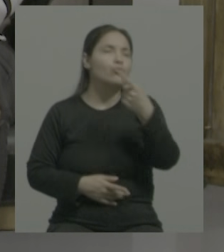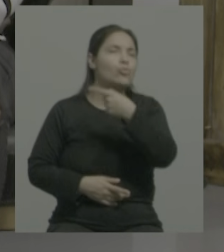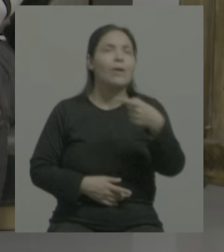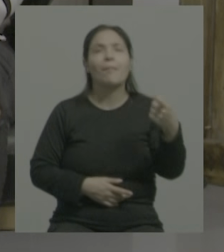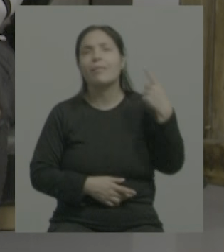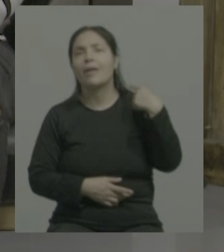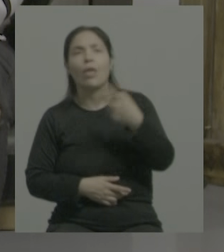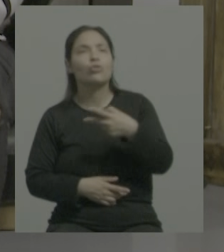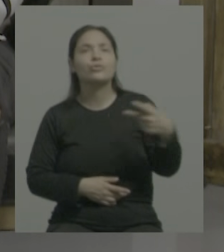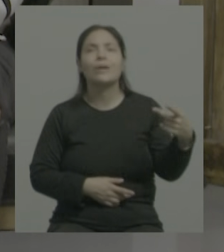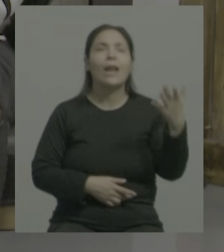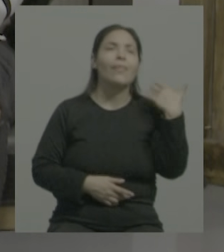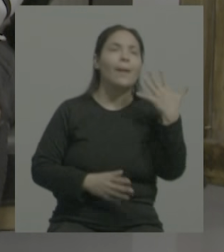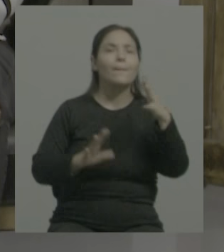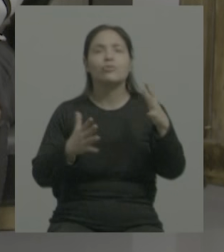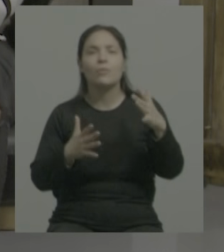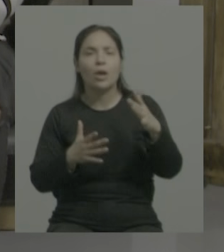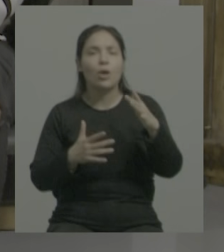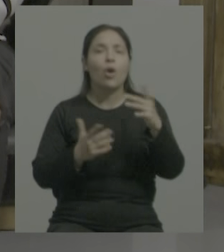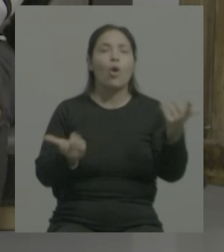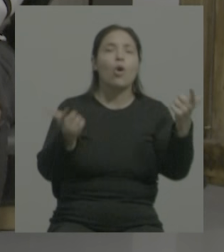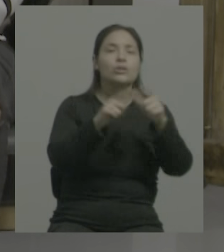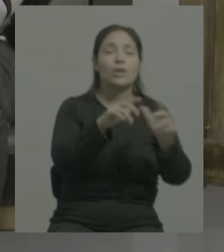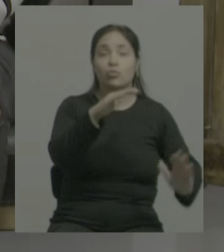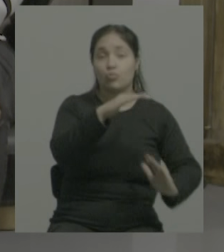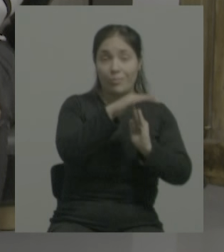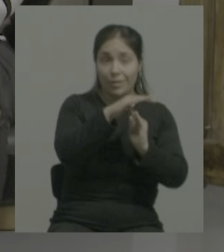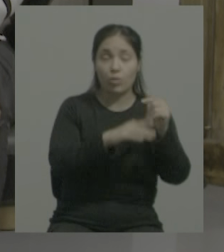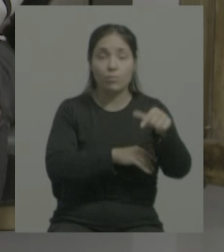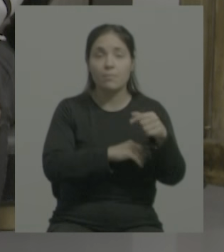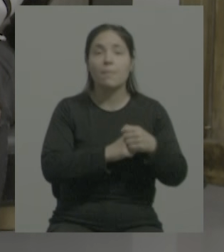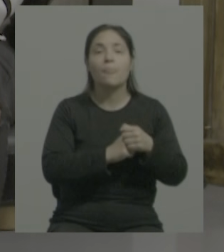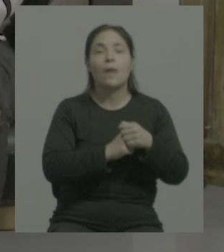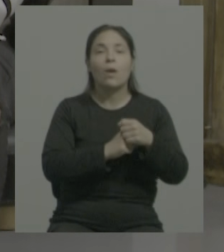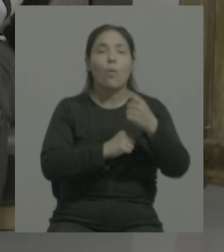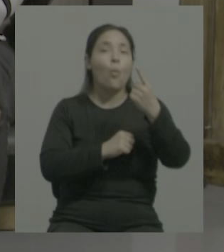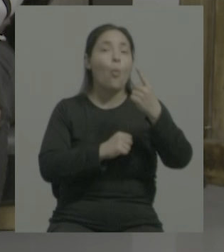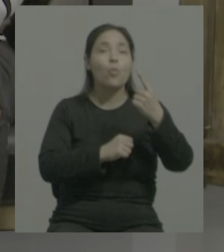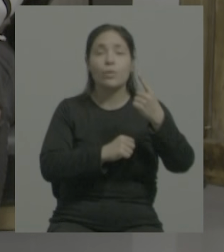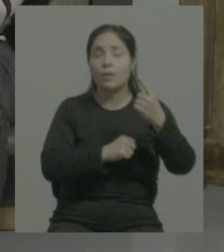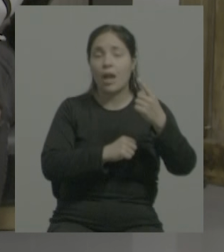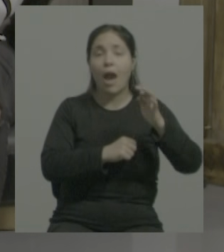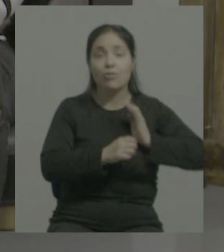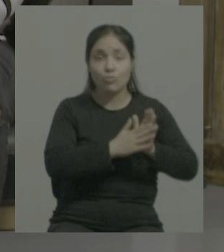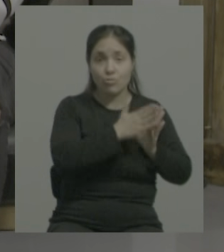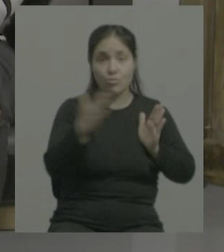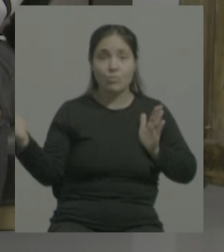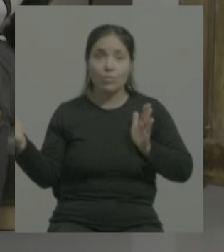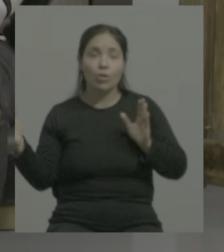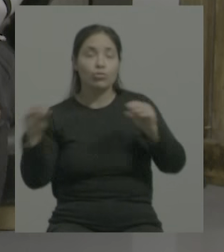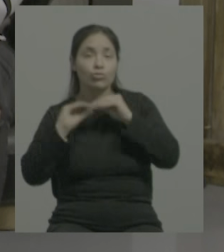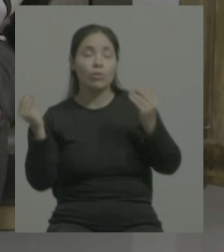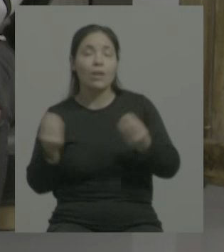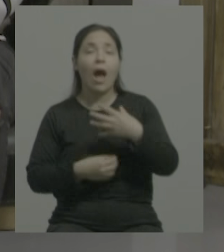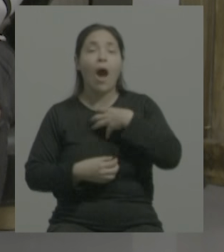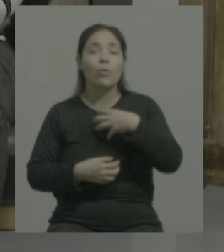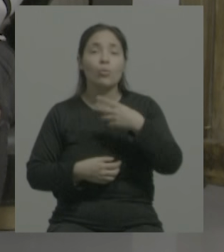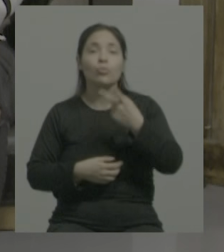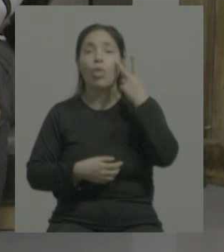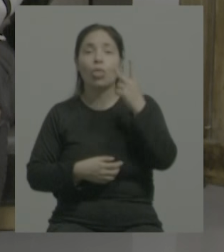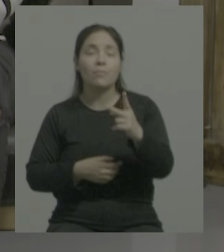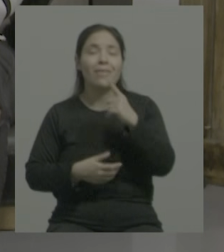en el Consejo Superior se dijo que en un año 2.000 estudiantes dejaron la carrera